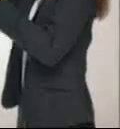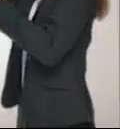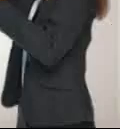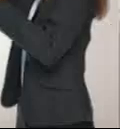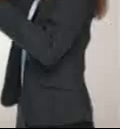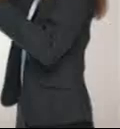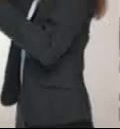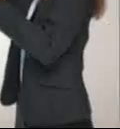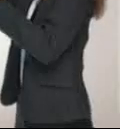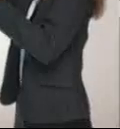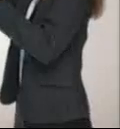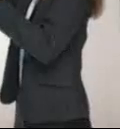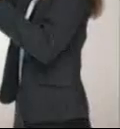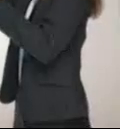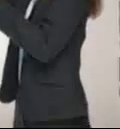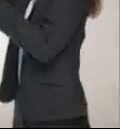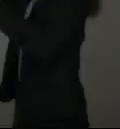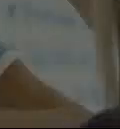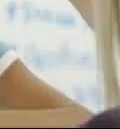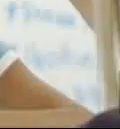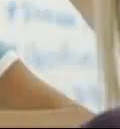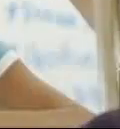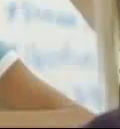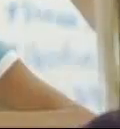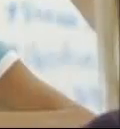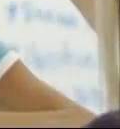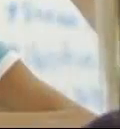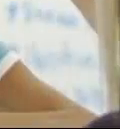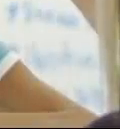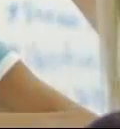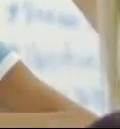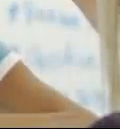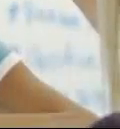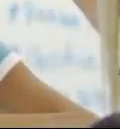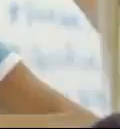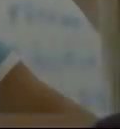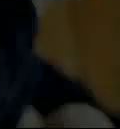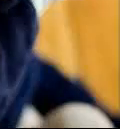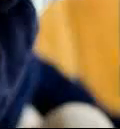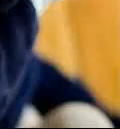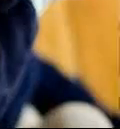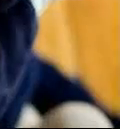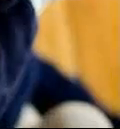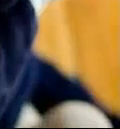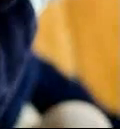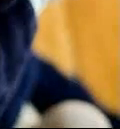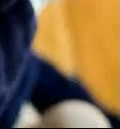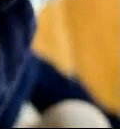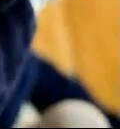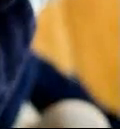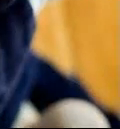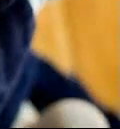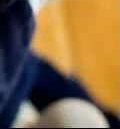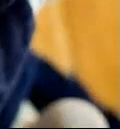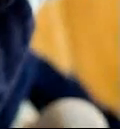el desarrollo del pensamiento abstracto es la falta de adquisición de una lengua natural en los primeros años de vida, las niñas y los niños